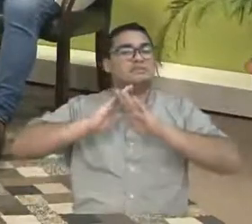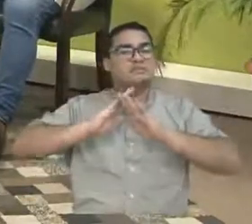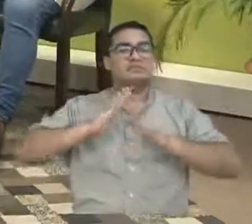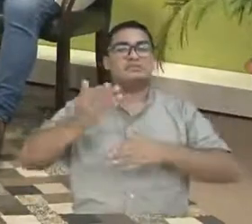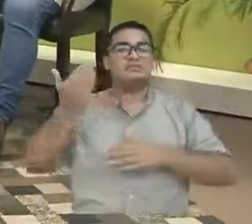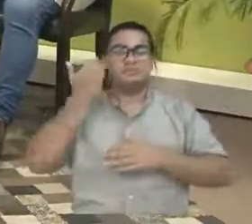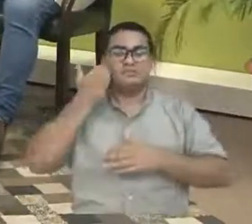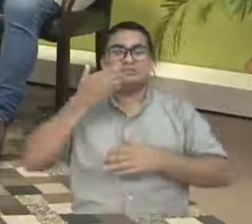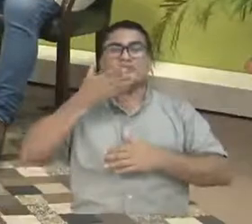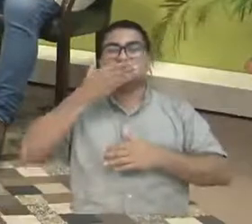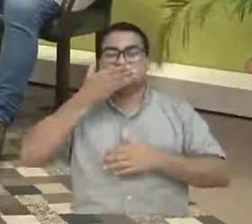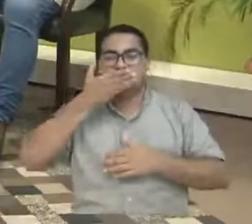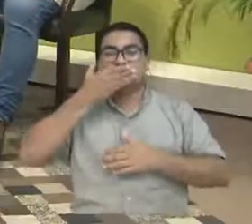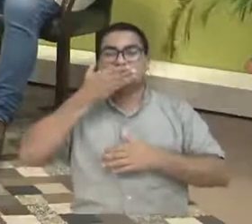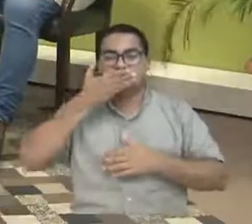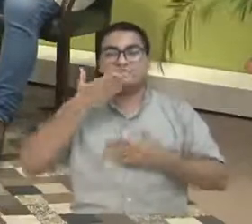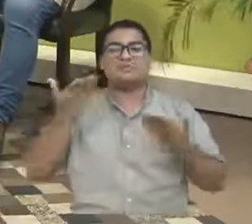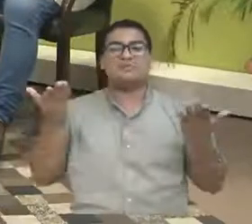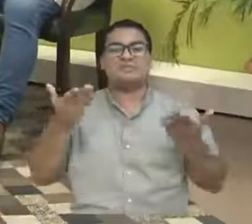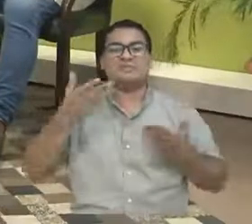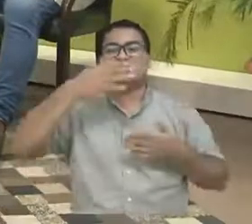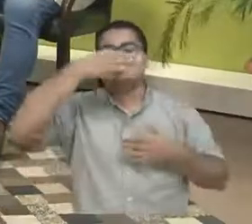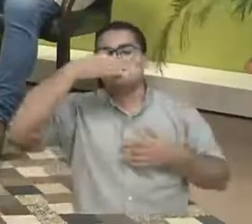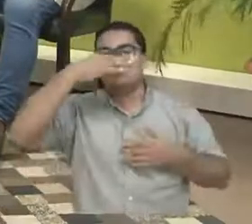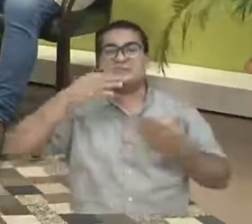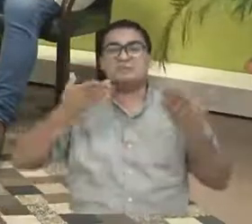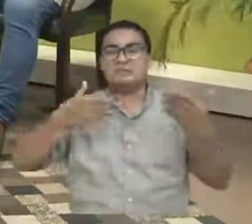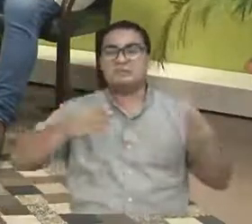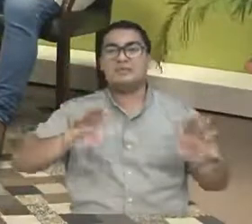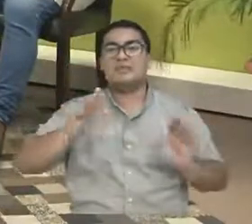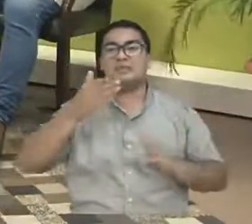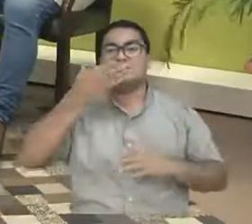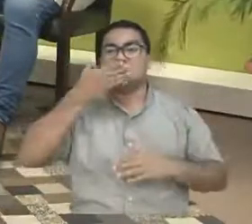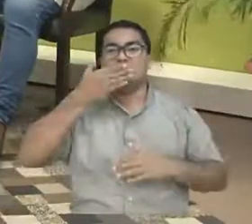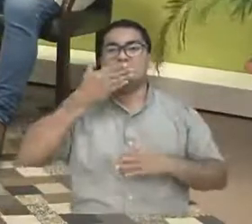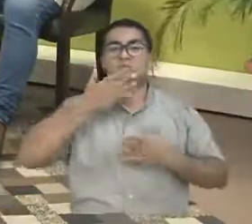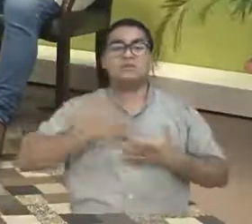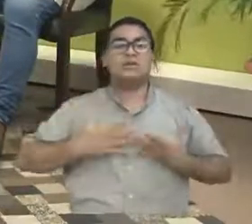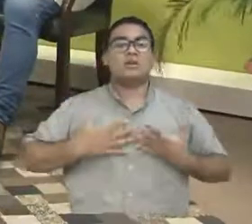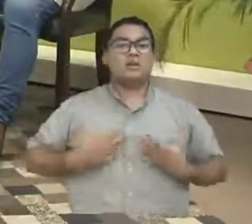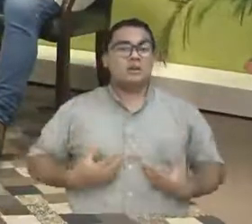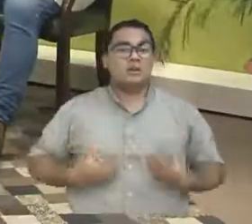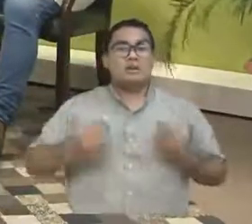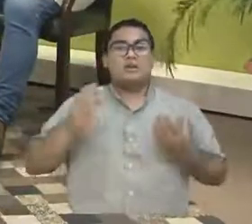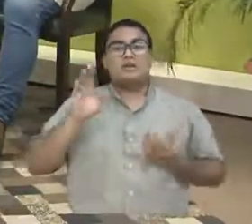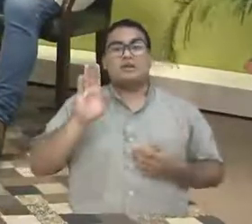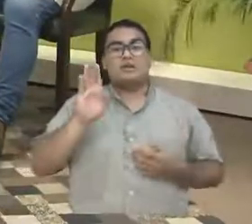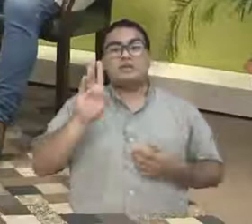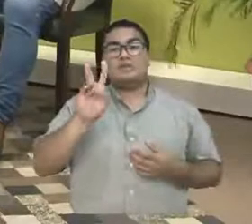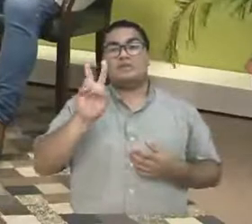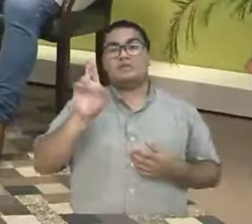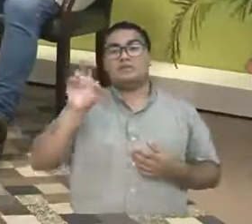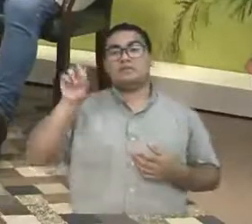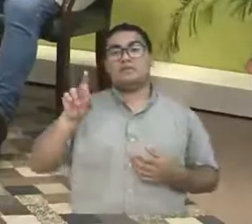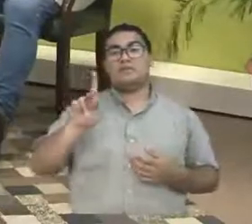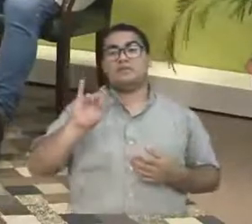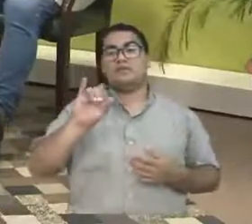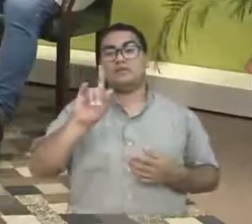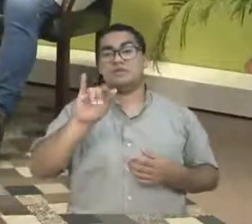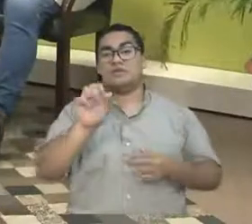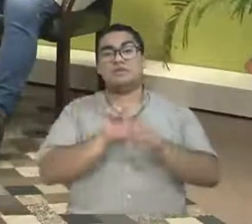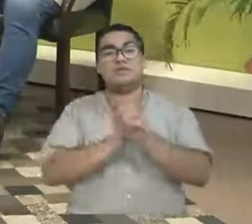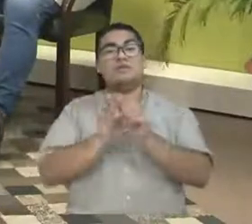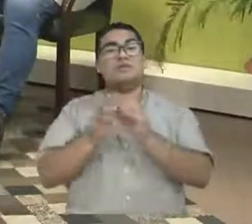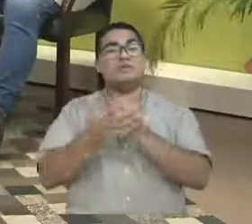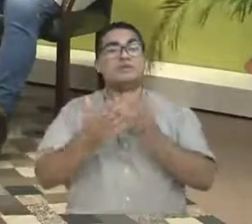respiratorias, como enfermedades de la gripe común, influenza, las neumonías, bronquiolitis, bronquitis, hasta el coronavirus, que es un